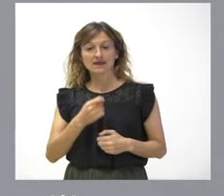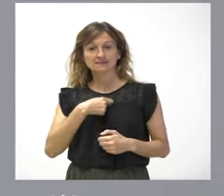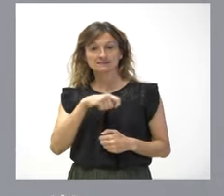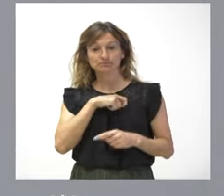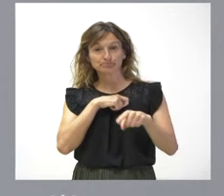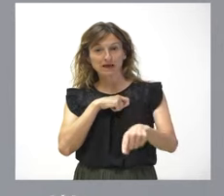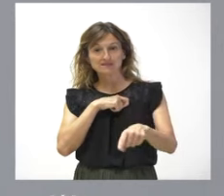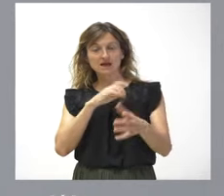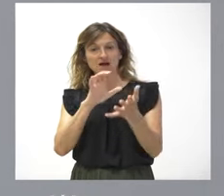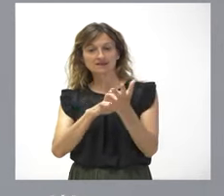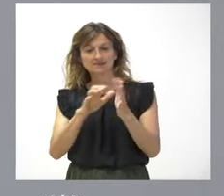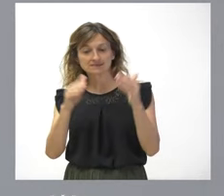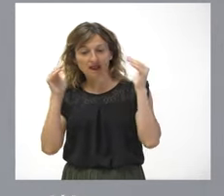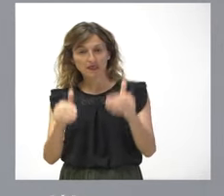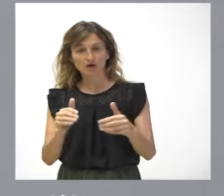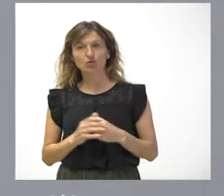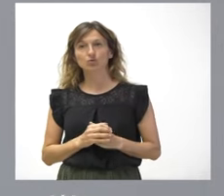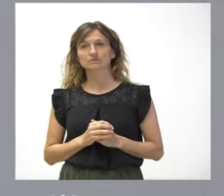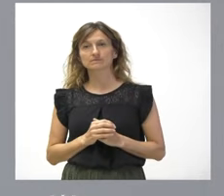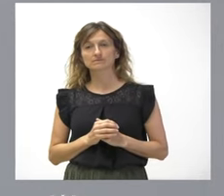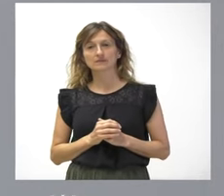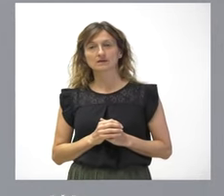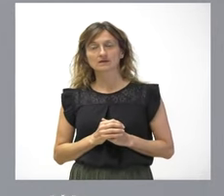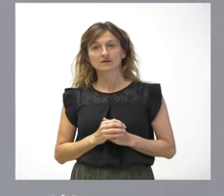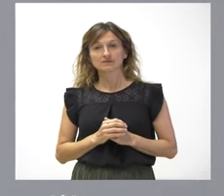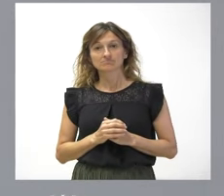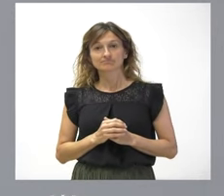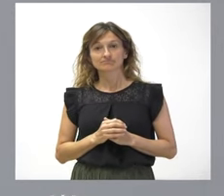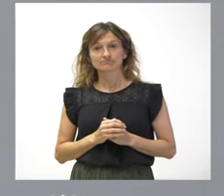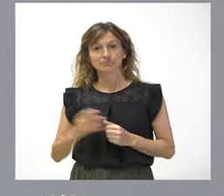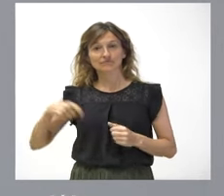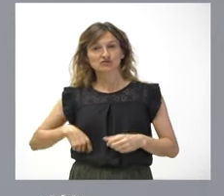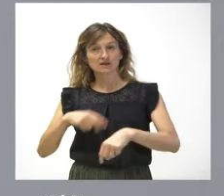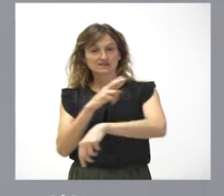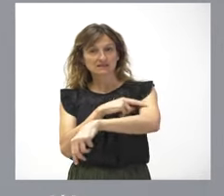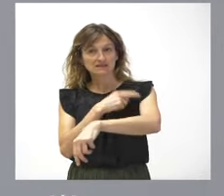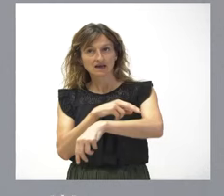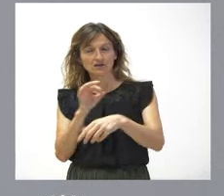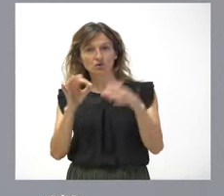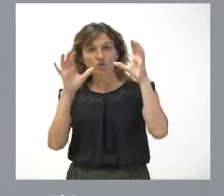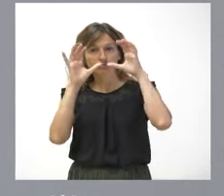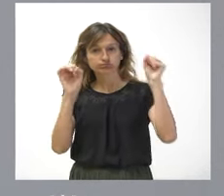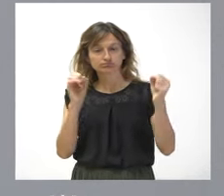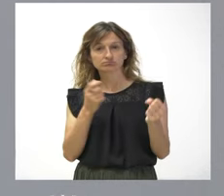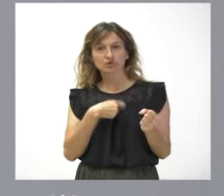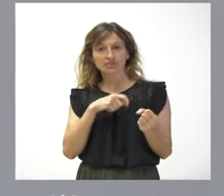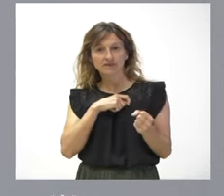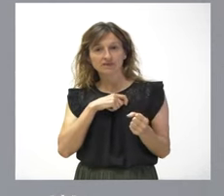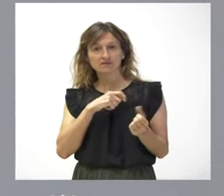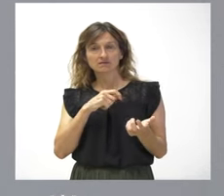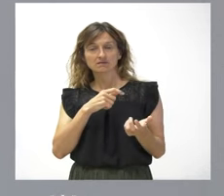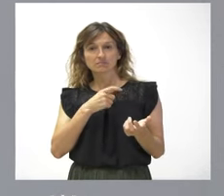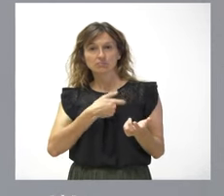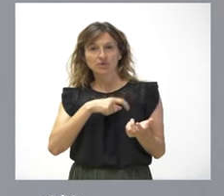Castilla de León en este caso hablamos de profesionales sanitarios o fuerzas y cuerpos de seguridad del estado que puedan tener alguna relación